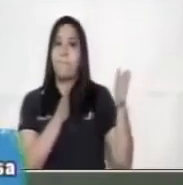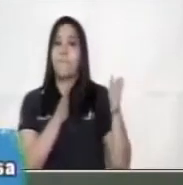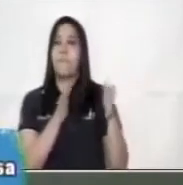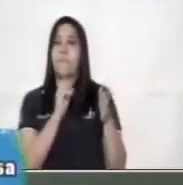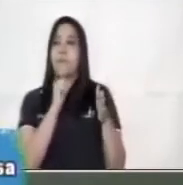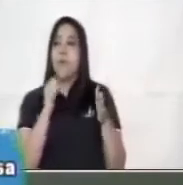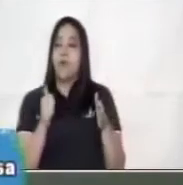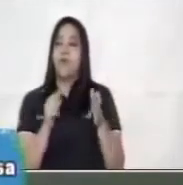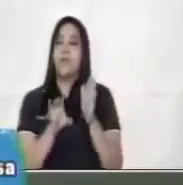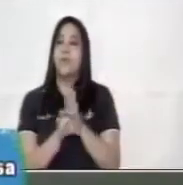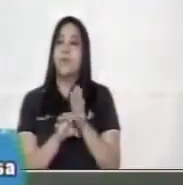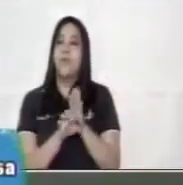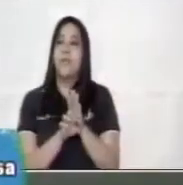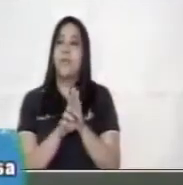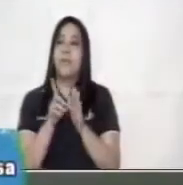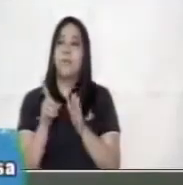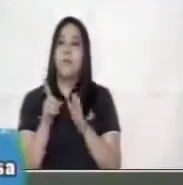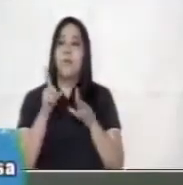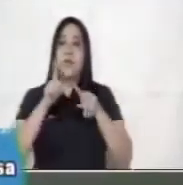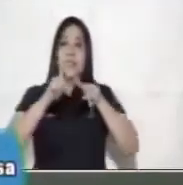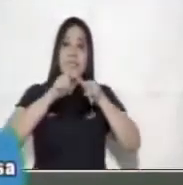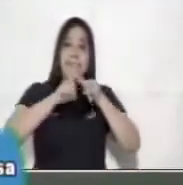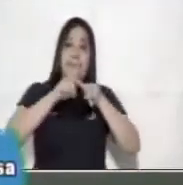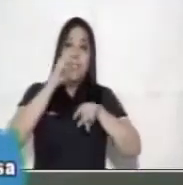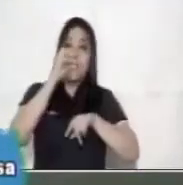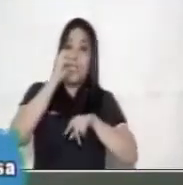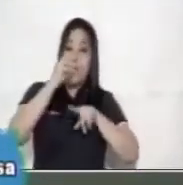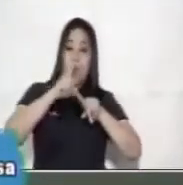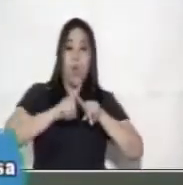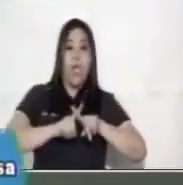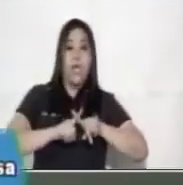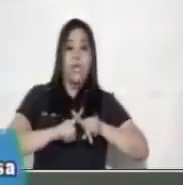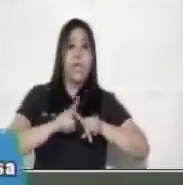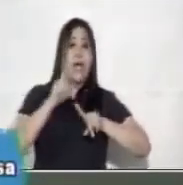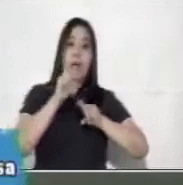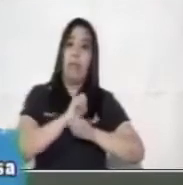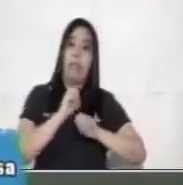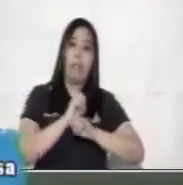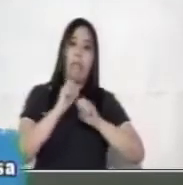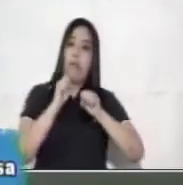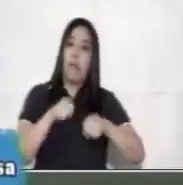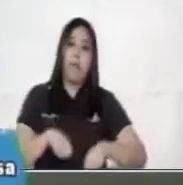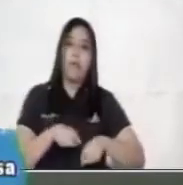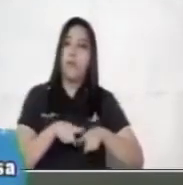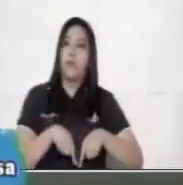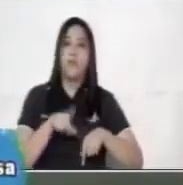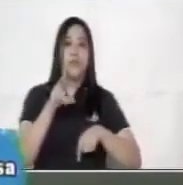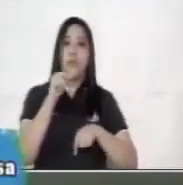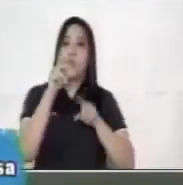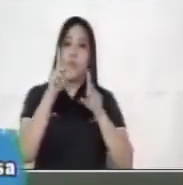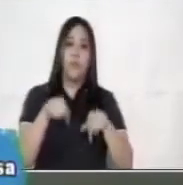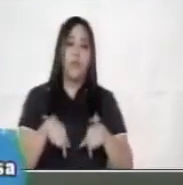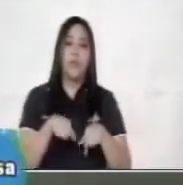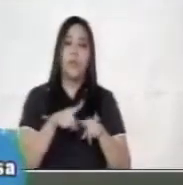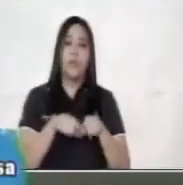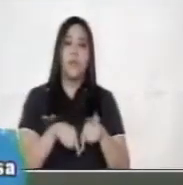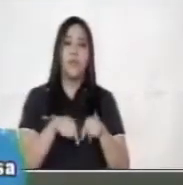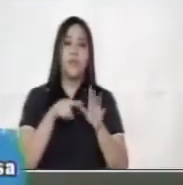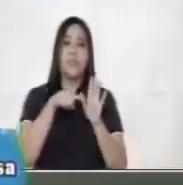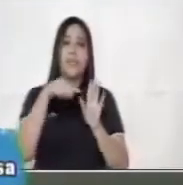si x vale 0, nuestra ecuación estaría indefinida. No podemos dividir entre valores que